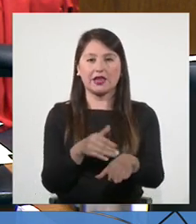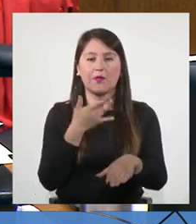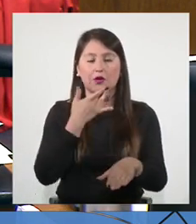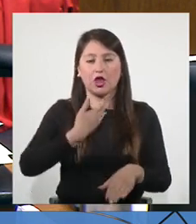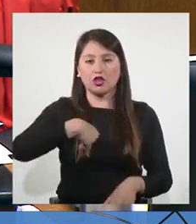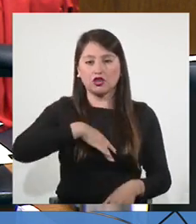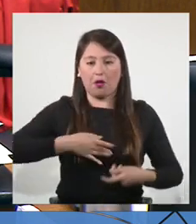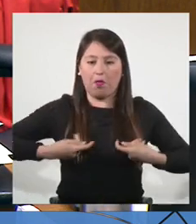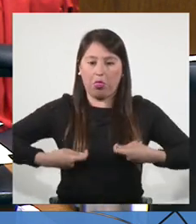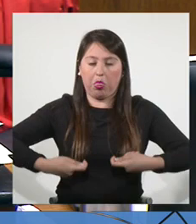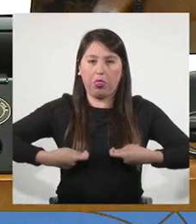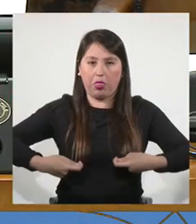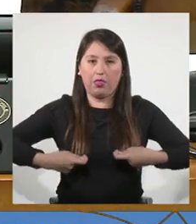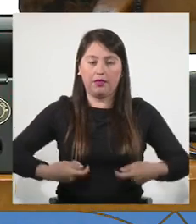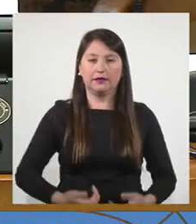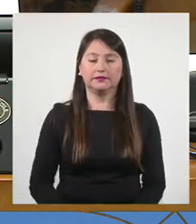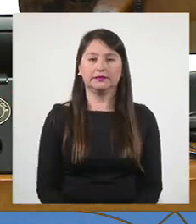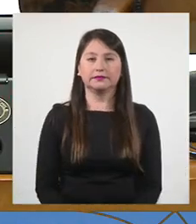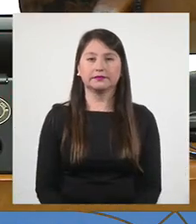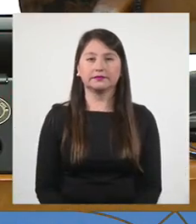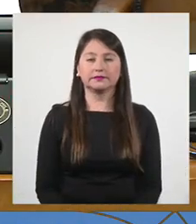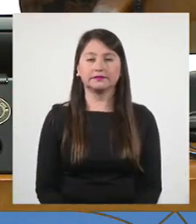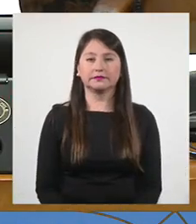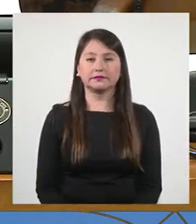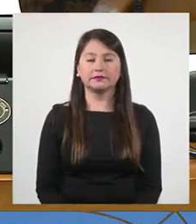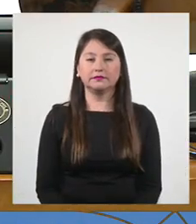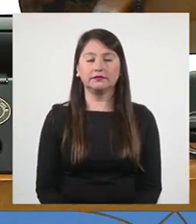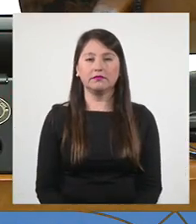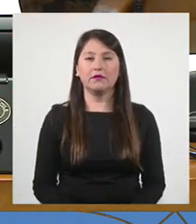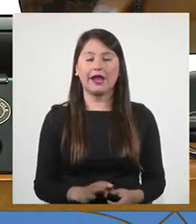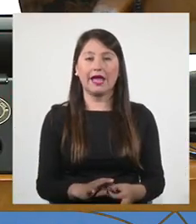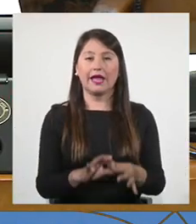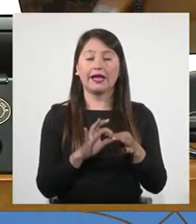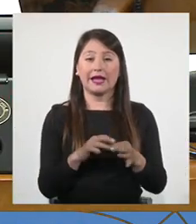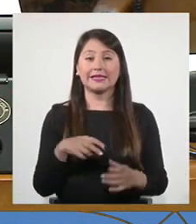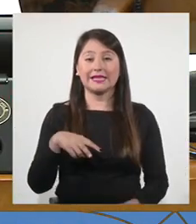mucha plata. Gracias, senador Navarro.